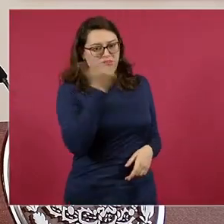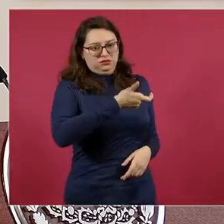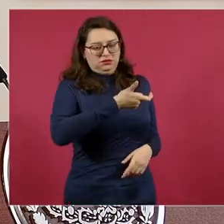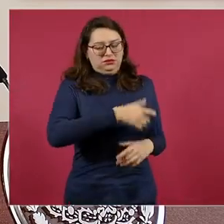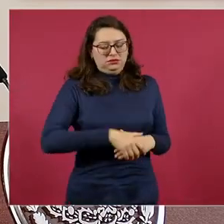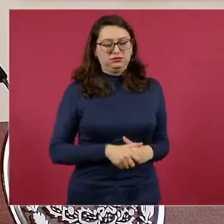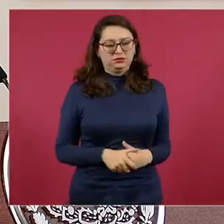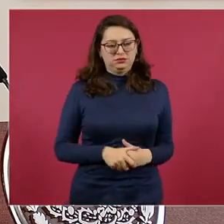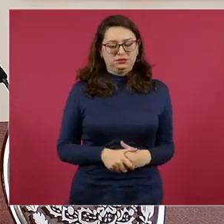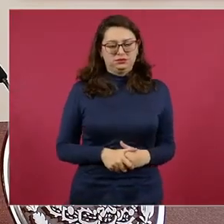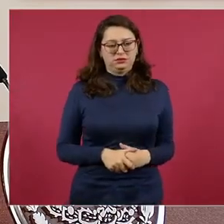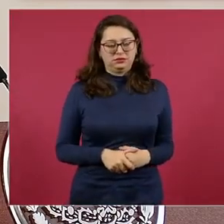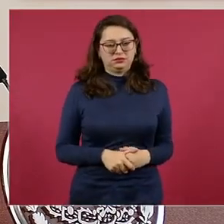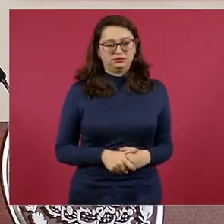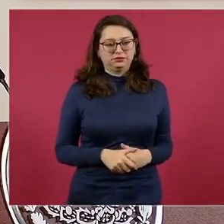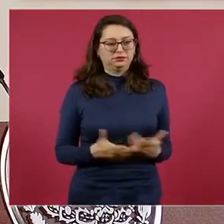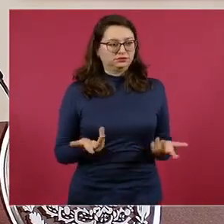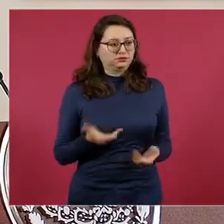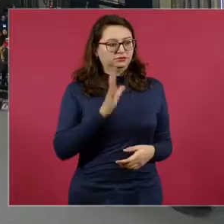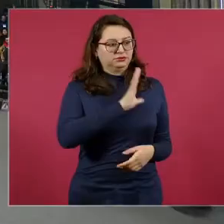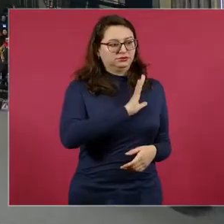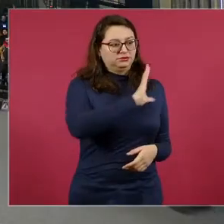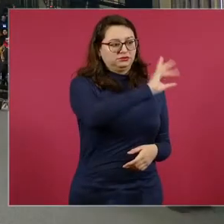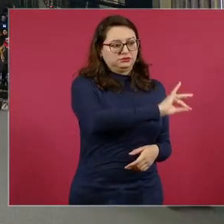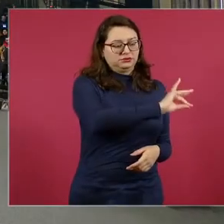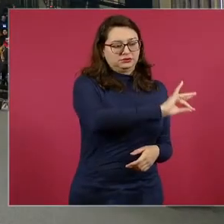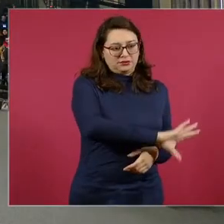Porque Olegario te tiene,